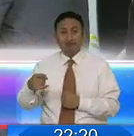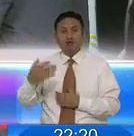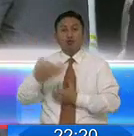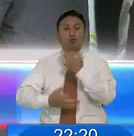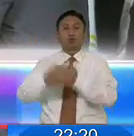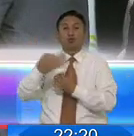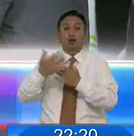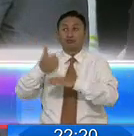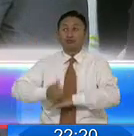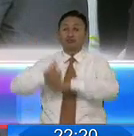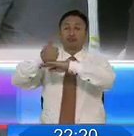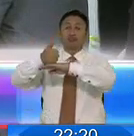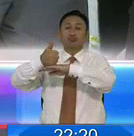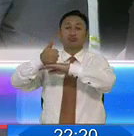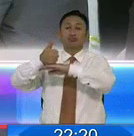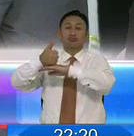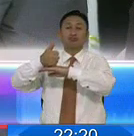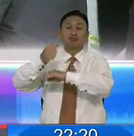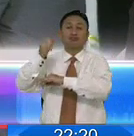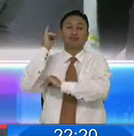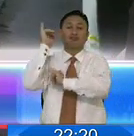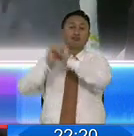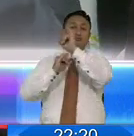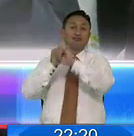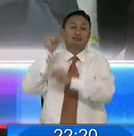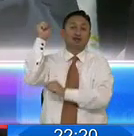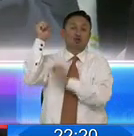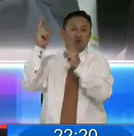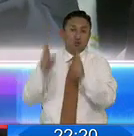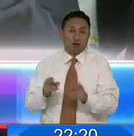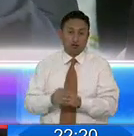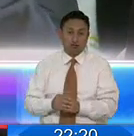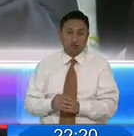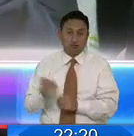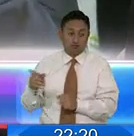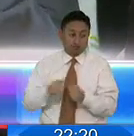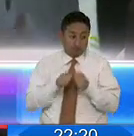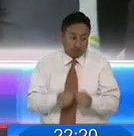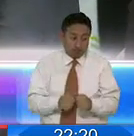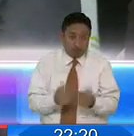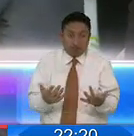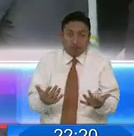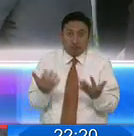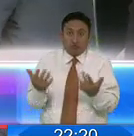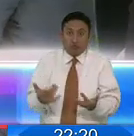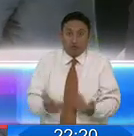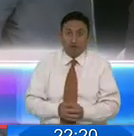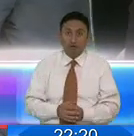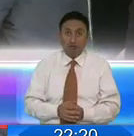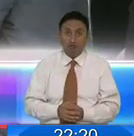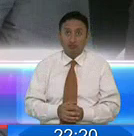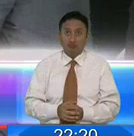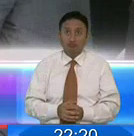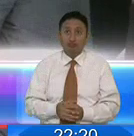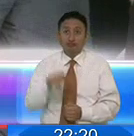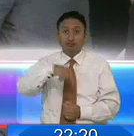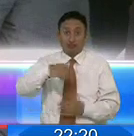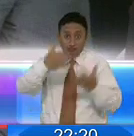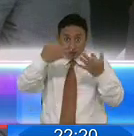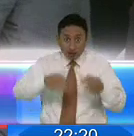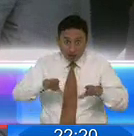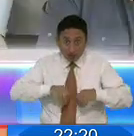de la corte interamericana de derechos humanos aún sigue con sentencias incumplidas en su